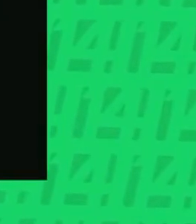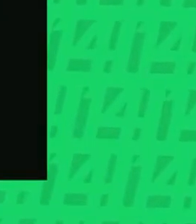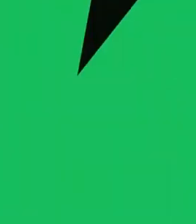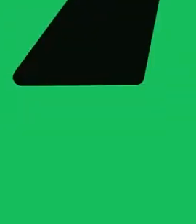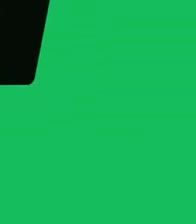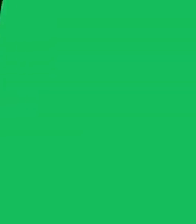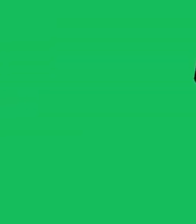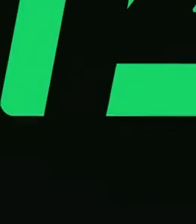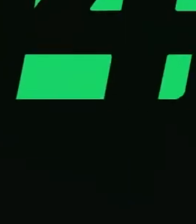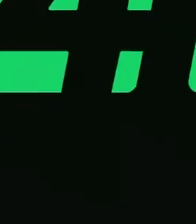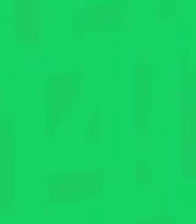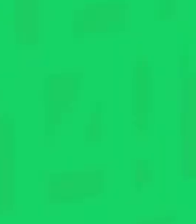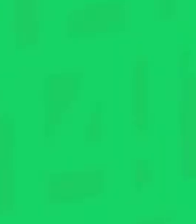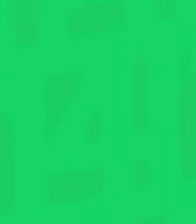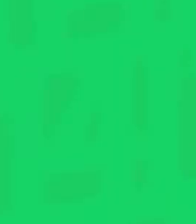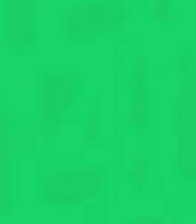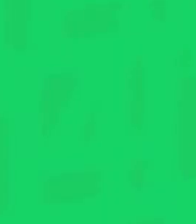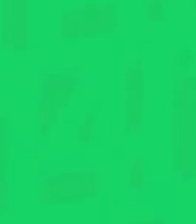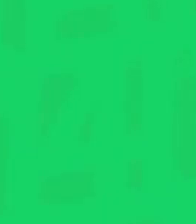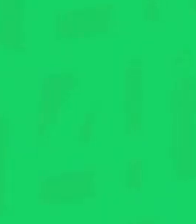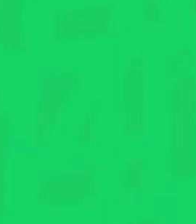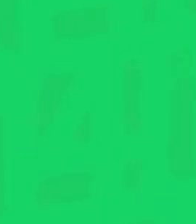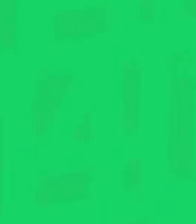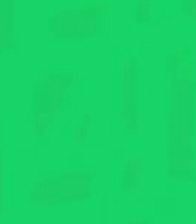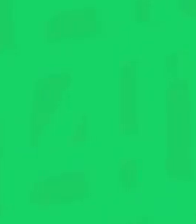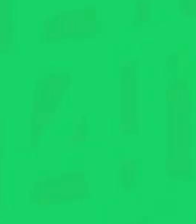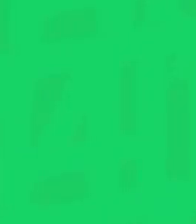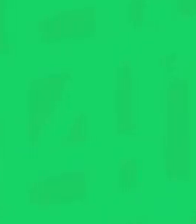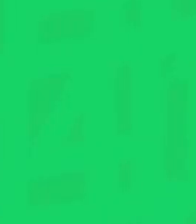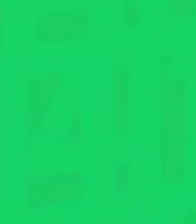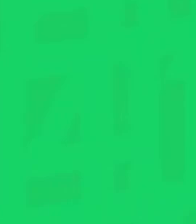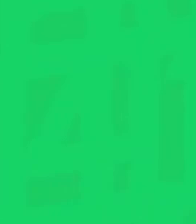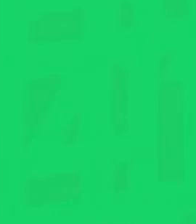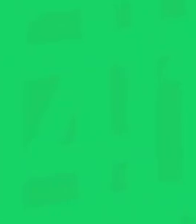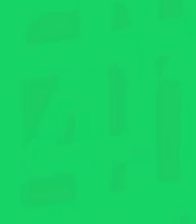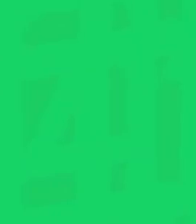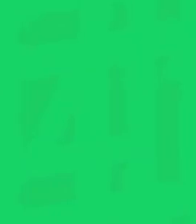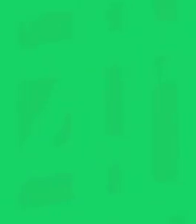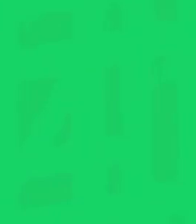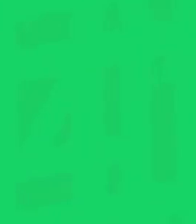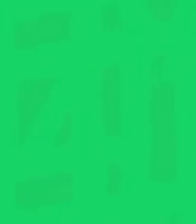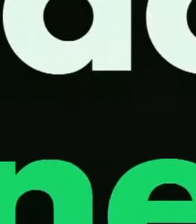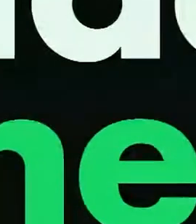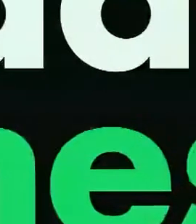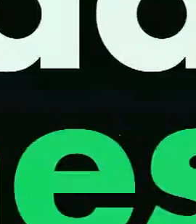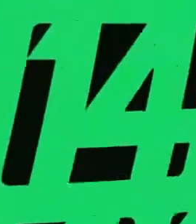horas. Canal 14. Tus causas, tu canal.